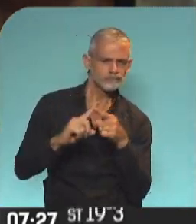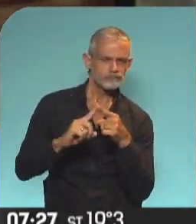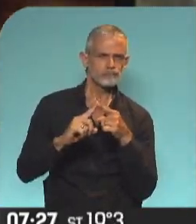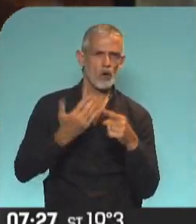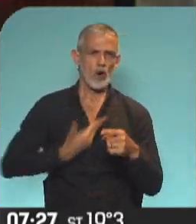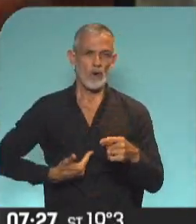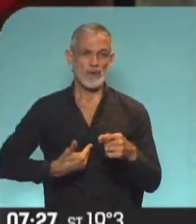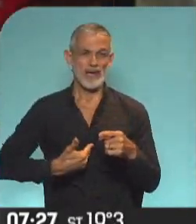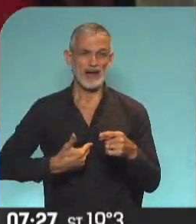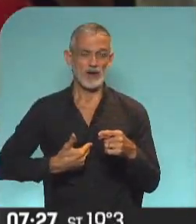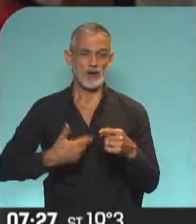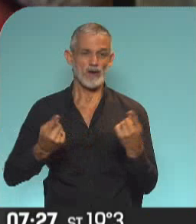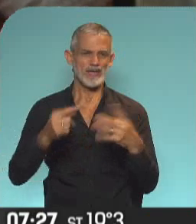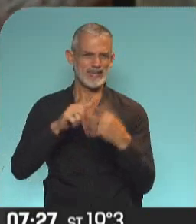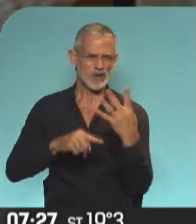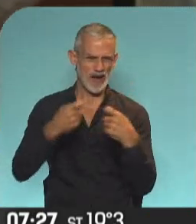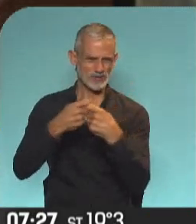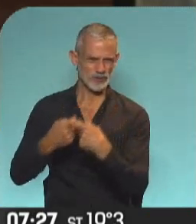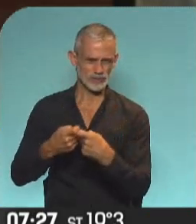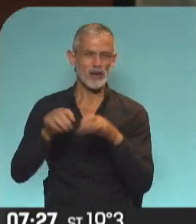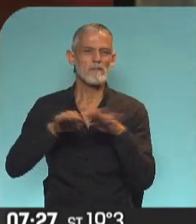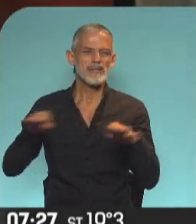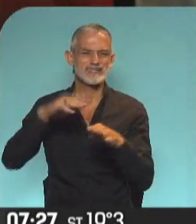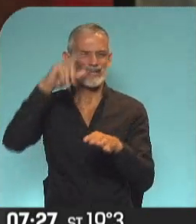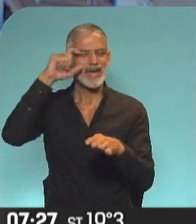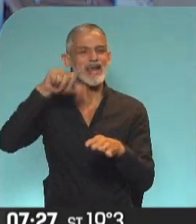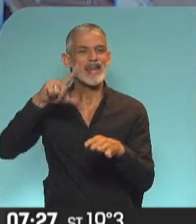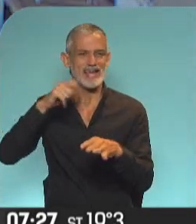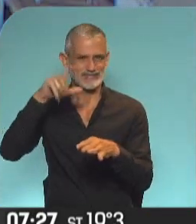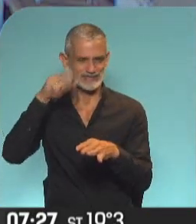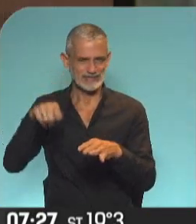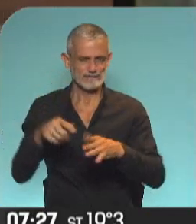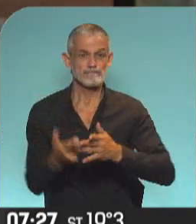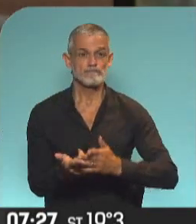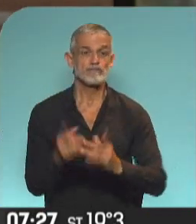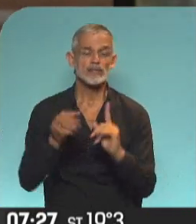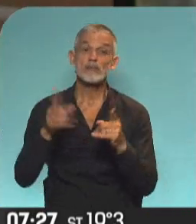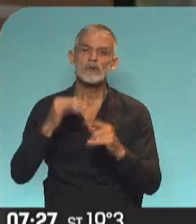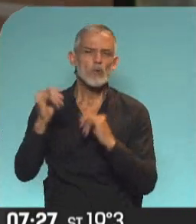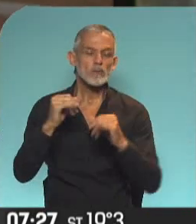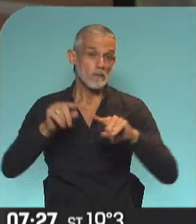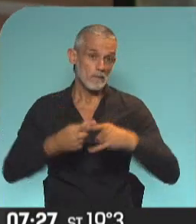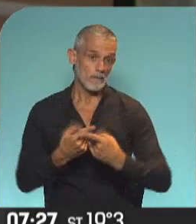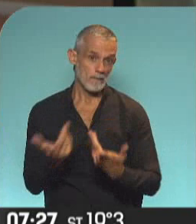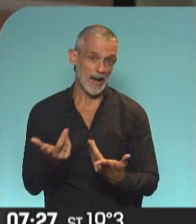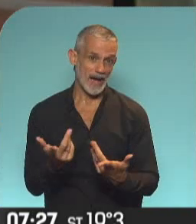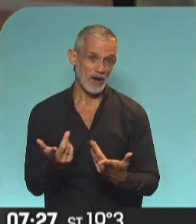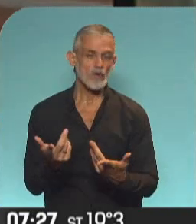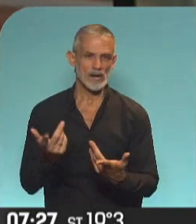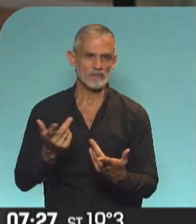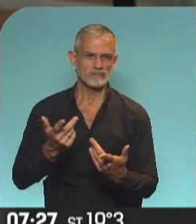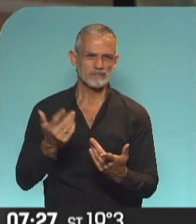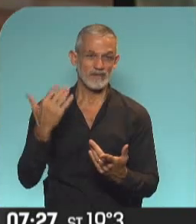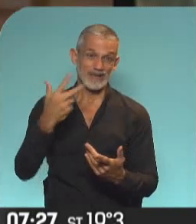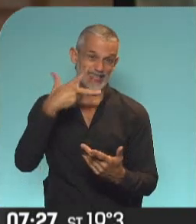el gobierno y la mesa de enlace. Y por último, Ale, comentarte sobre lo que fue el paro, que iba